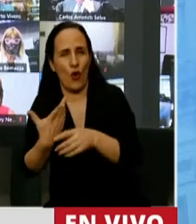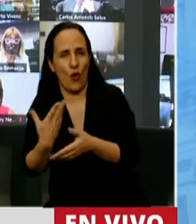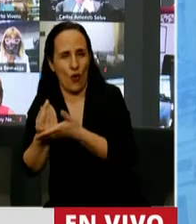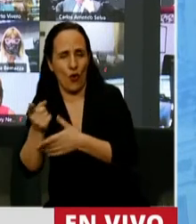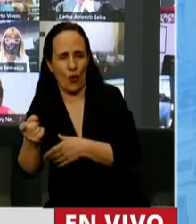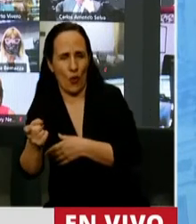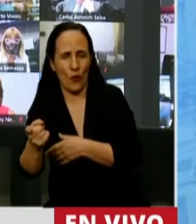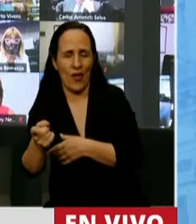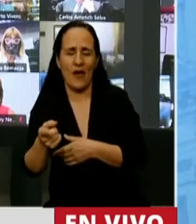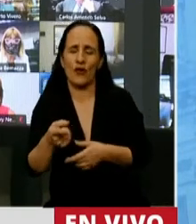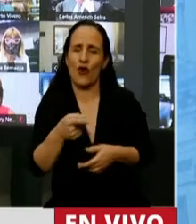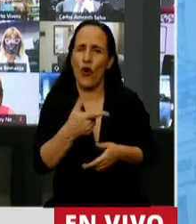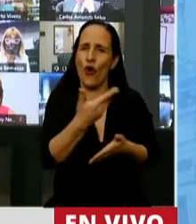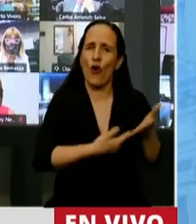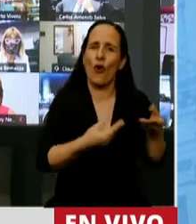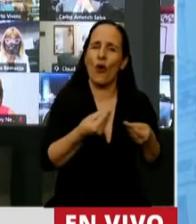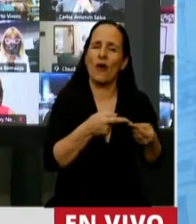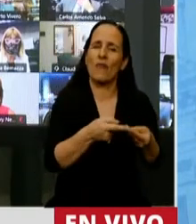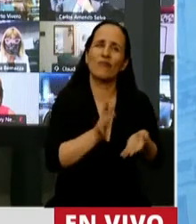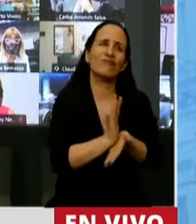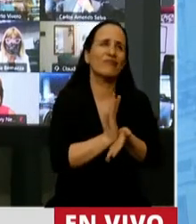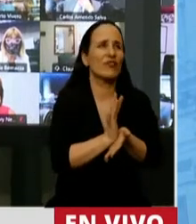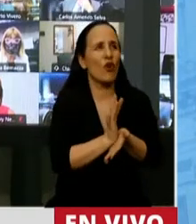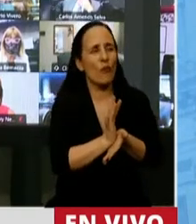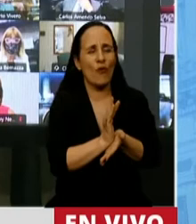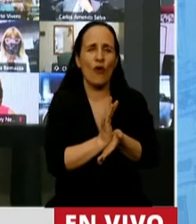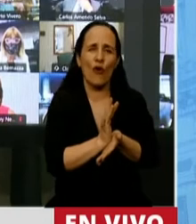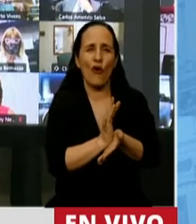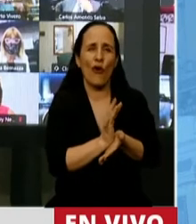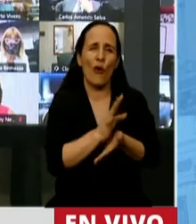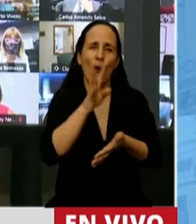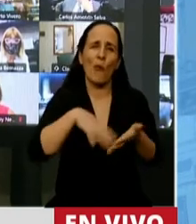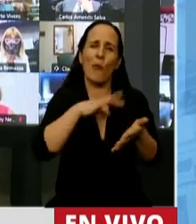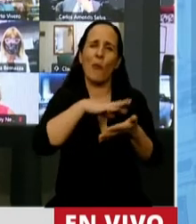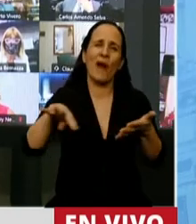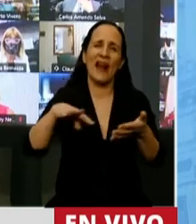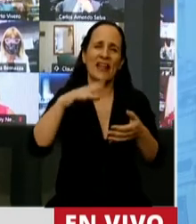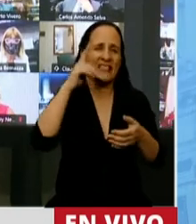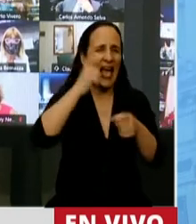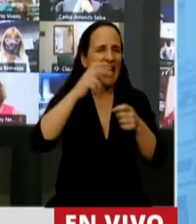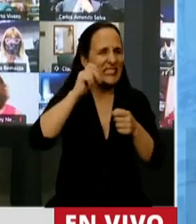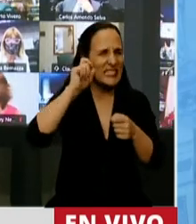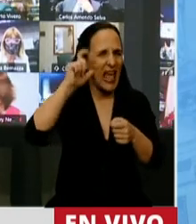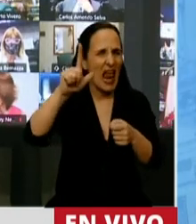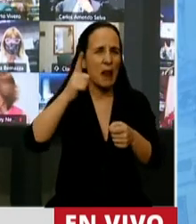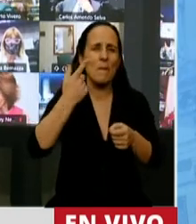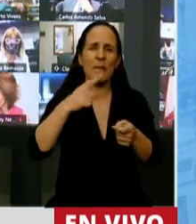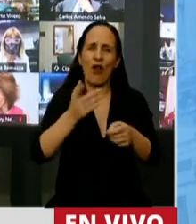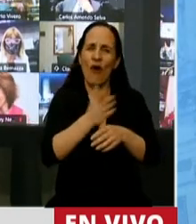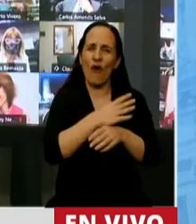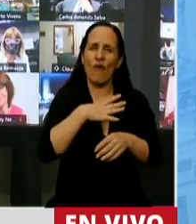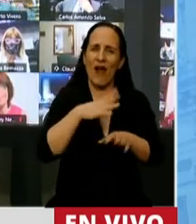podríamos calificar a este presupuesto como un tímido esfuerzo o una planilla de excel indexada sin políticas y sin planificación